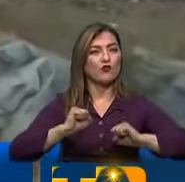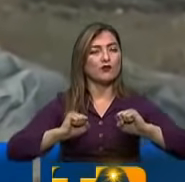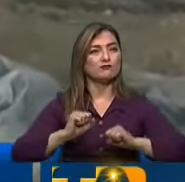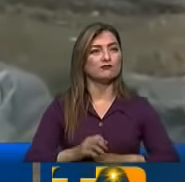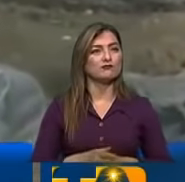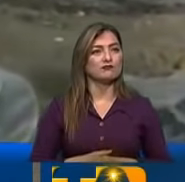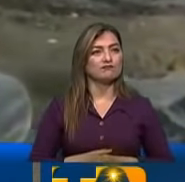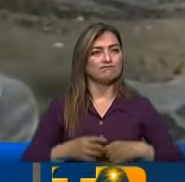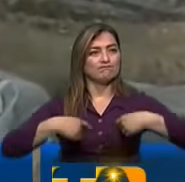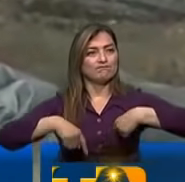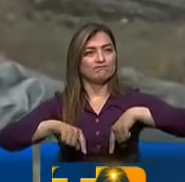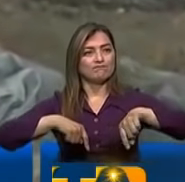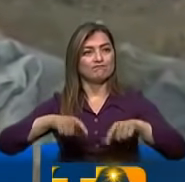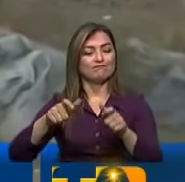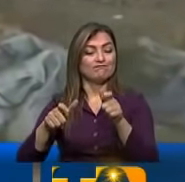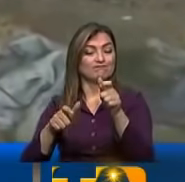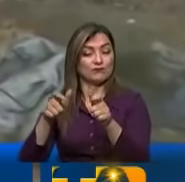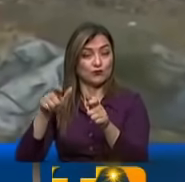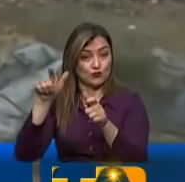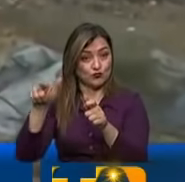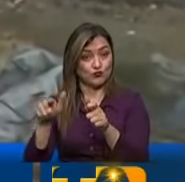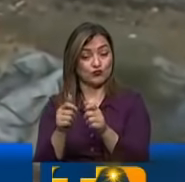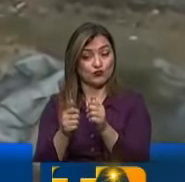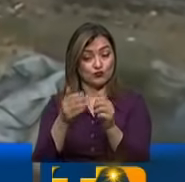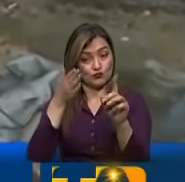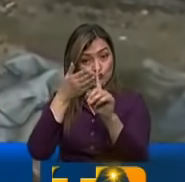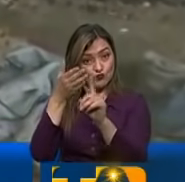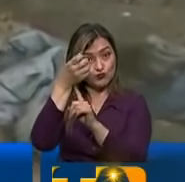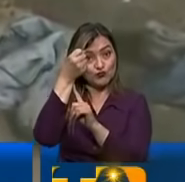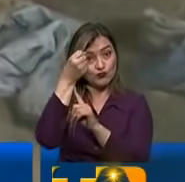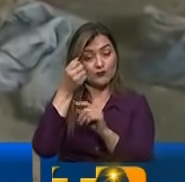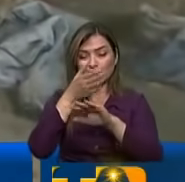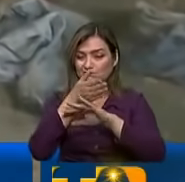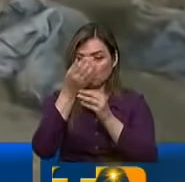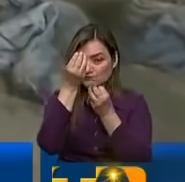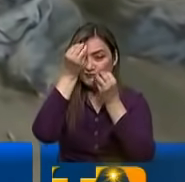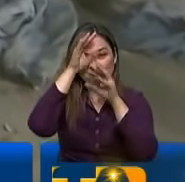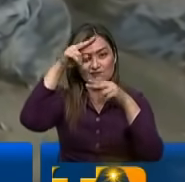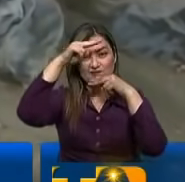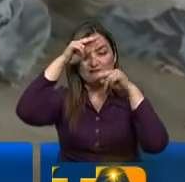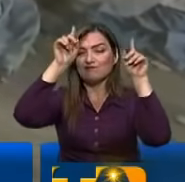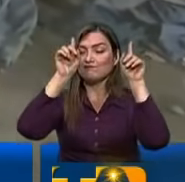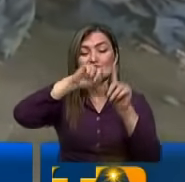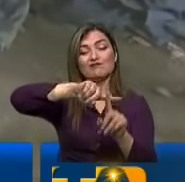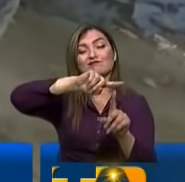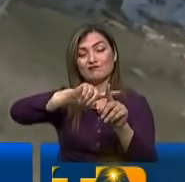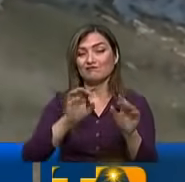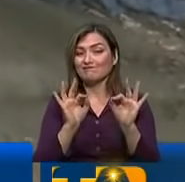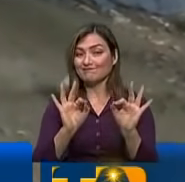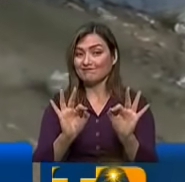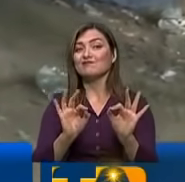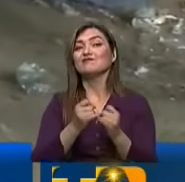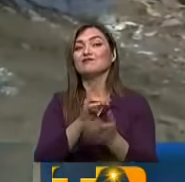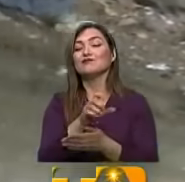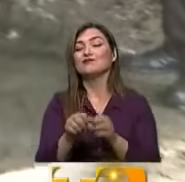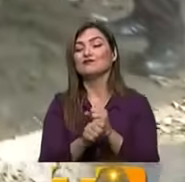los medios logísticos y el talento humano disponible para lograr esa meta. Y esperamos darle esa buena noticia a la ciudadanía para finalizar el año.